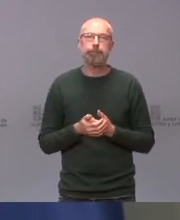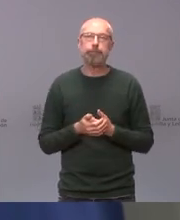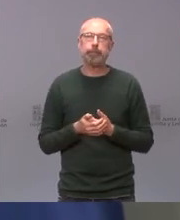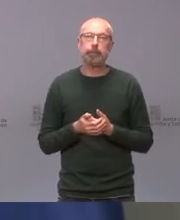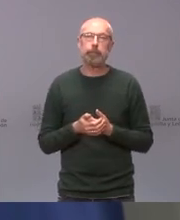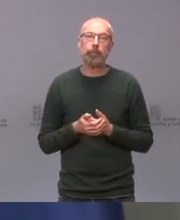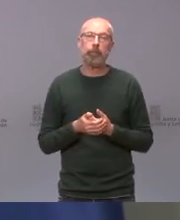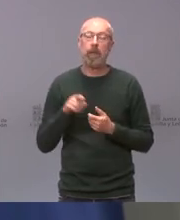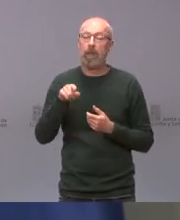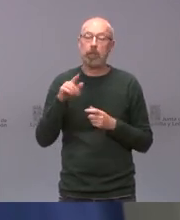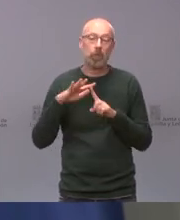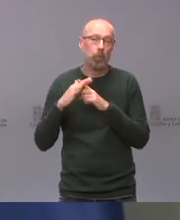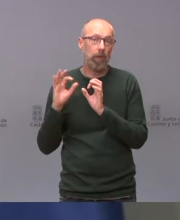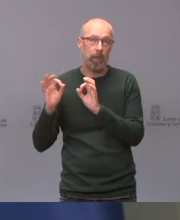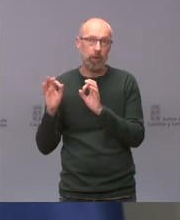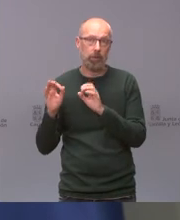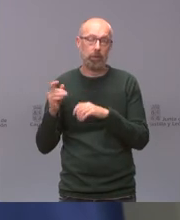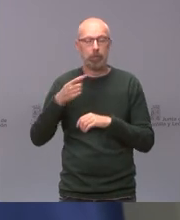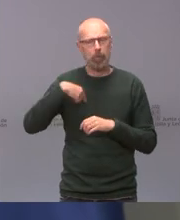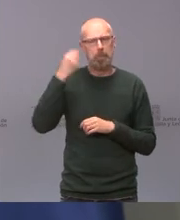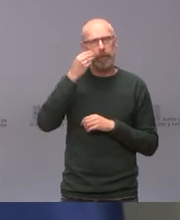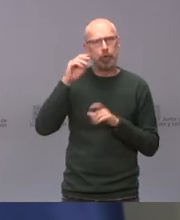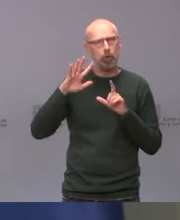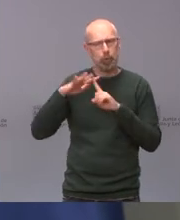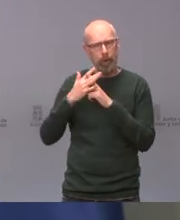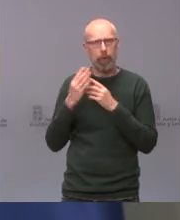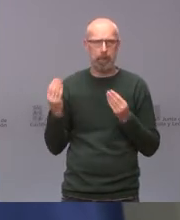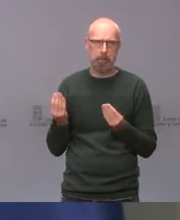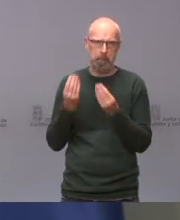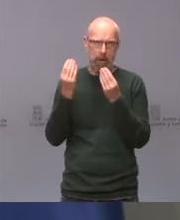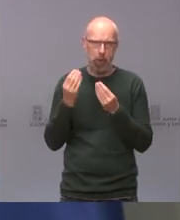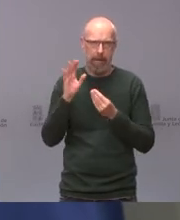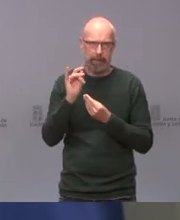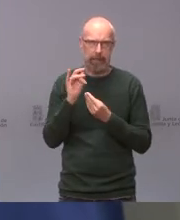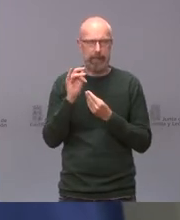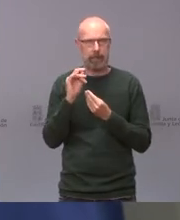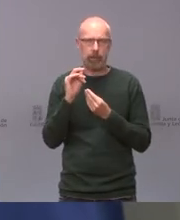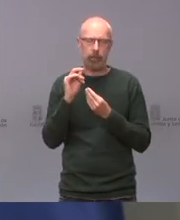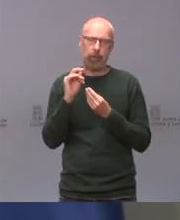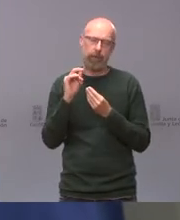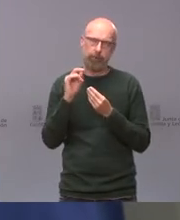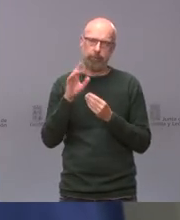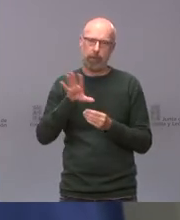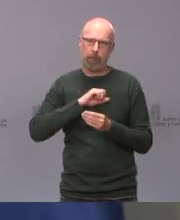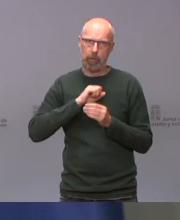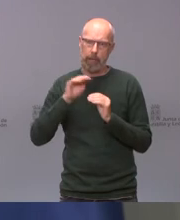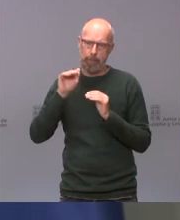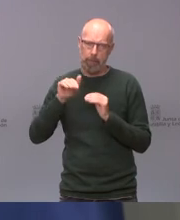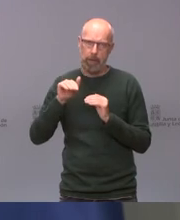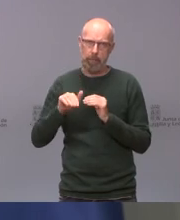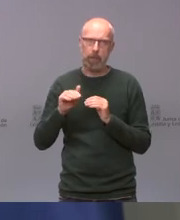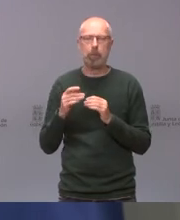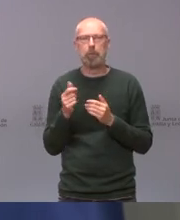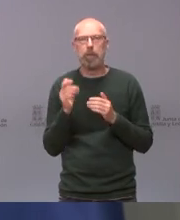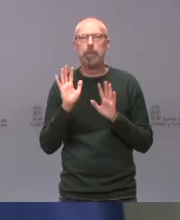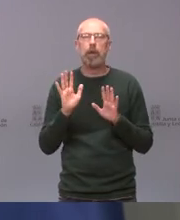la situación. Nosotros creemos que la situación está mejorando, está bajando a buen ritmo, pero aún la incidencia era muy alta.